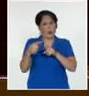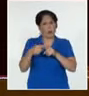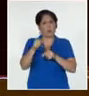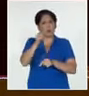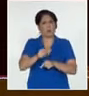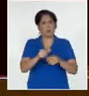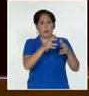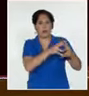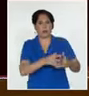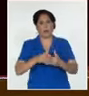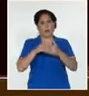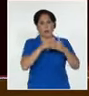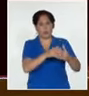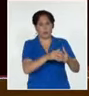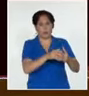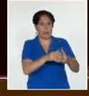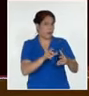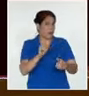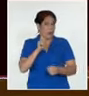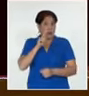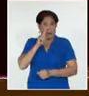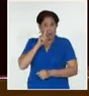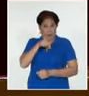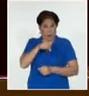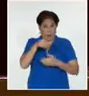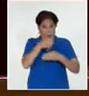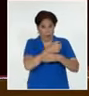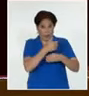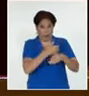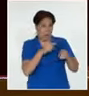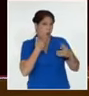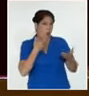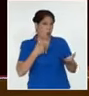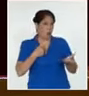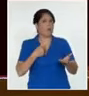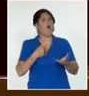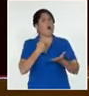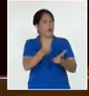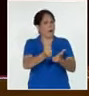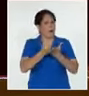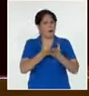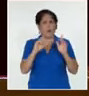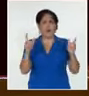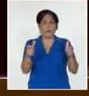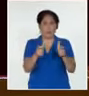estadounidenses y terminamos nuestra estancia en Nueva York con un acto de solidaridad